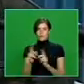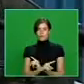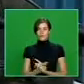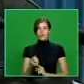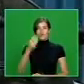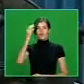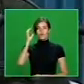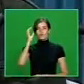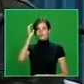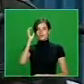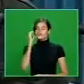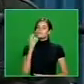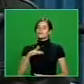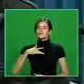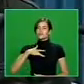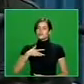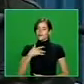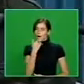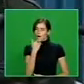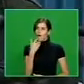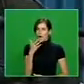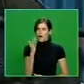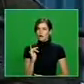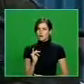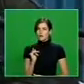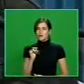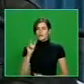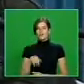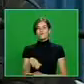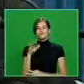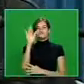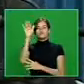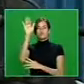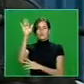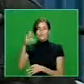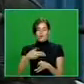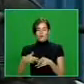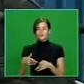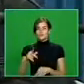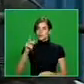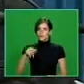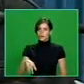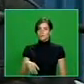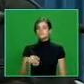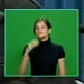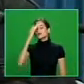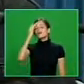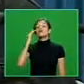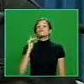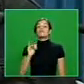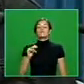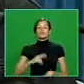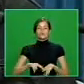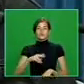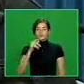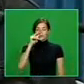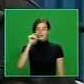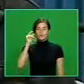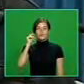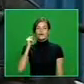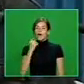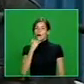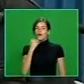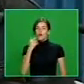conciencia en una conciencia sensible para que tengamos en un futuro próximo esto que estos niños y